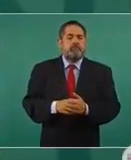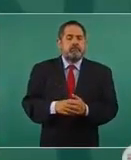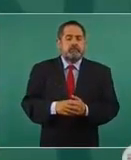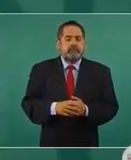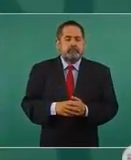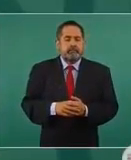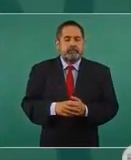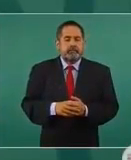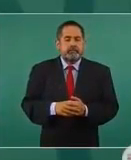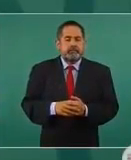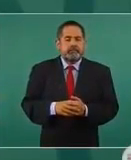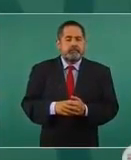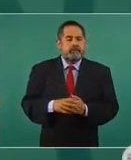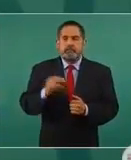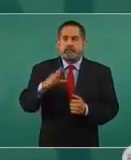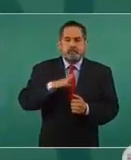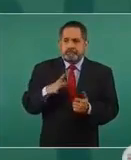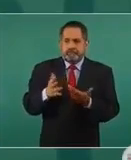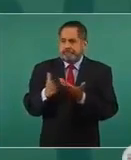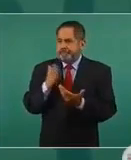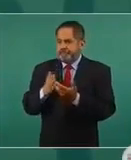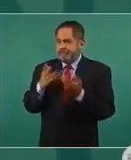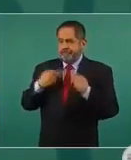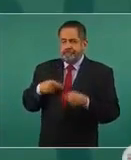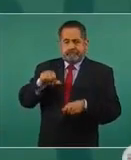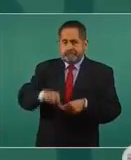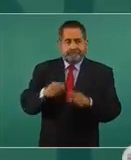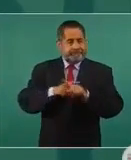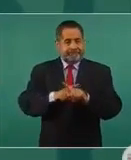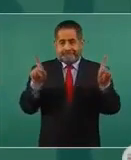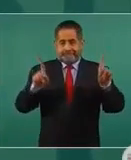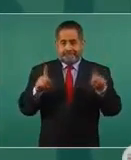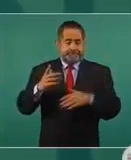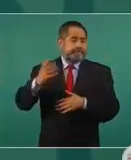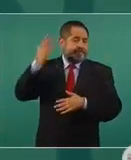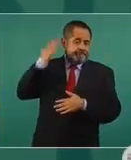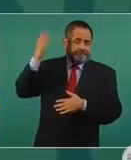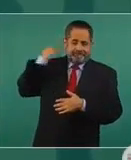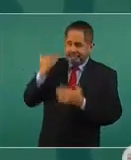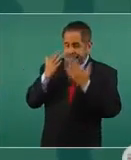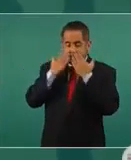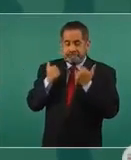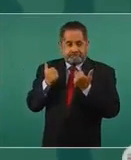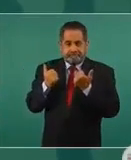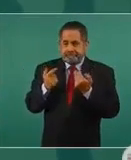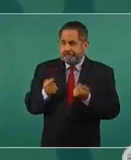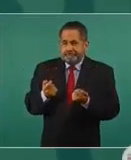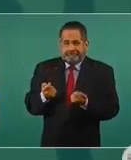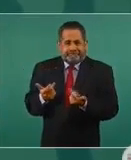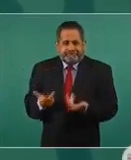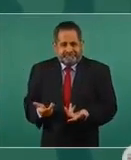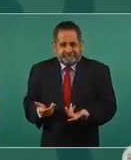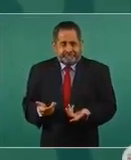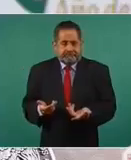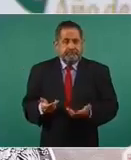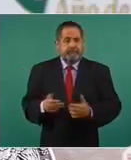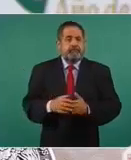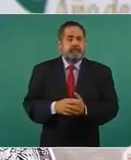por lo que no se tenía la condición que hoy se tiene en la actual